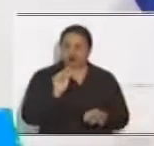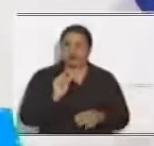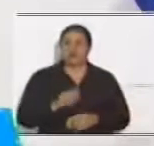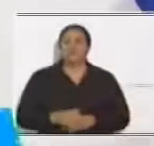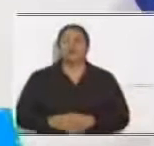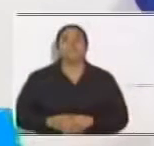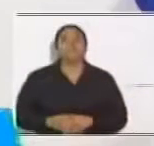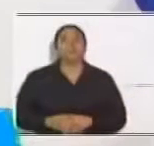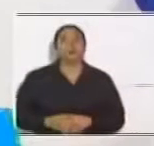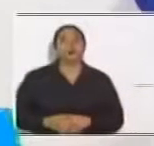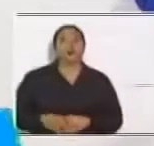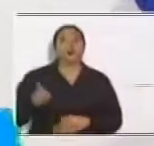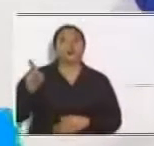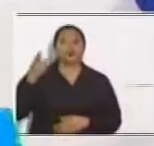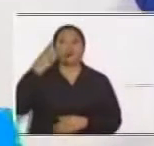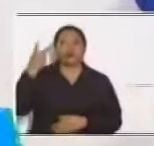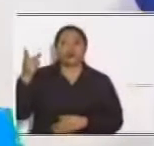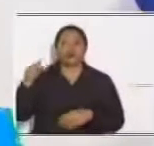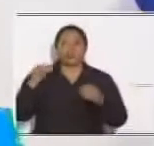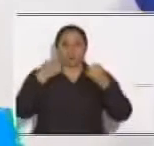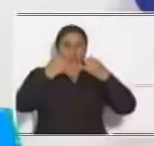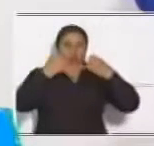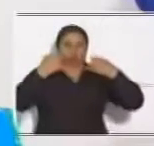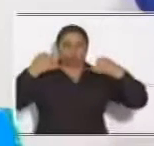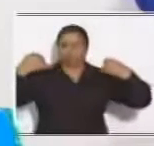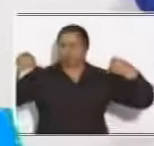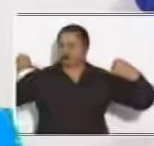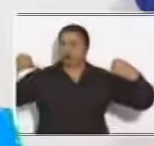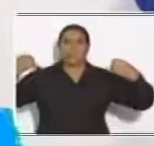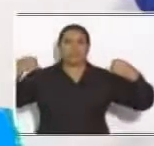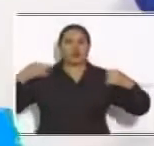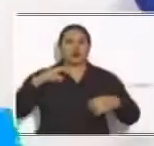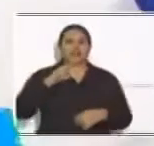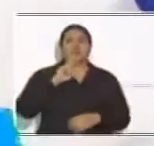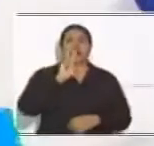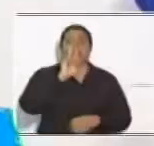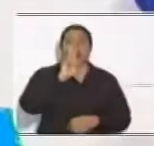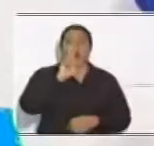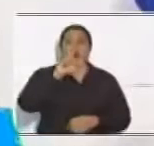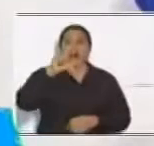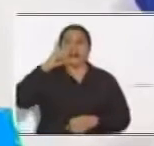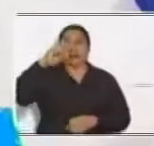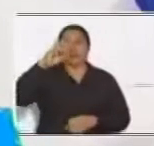Ahí tengo un segmento de recta, ese es su nombre correcto, ¿sí?